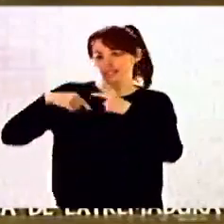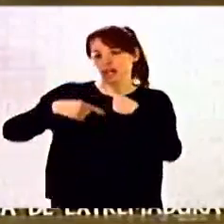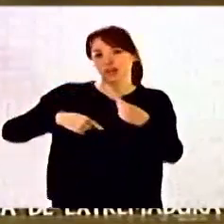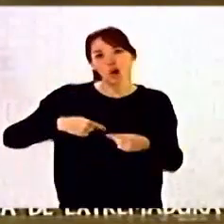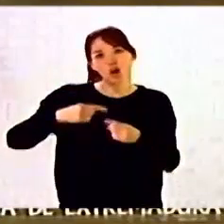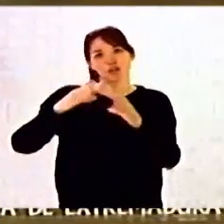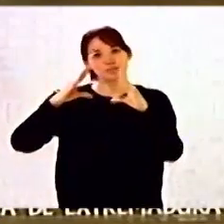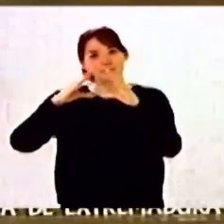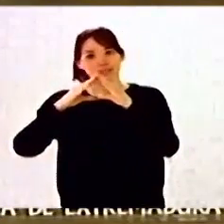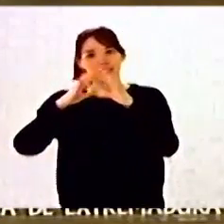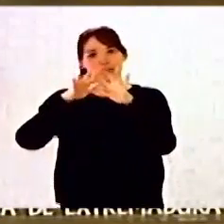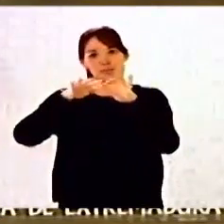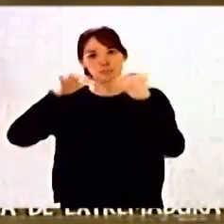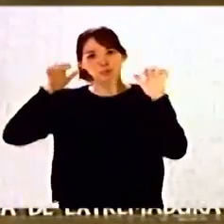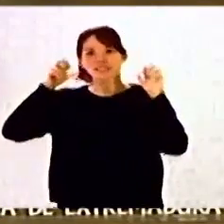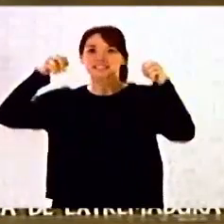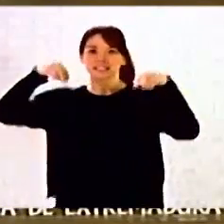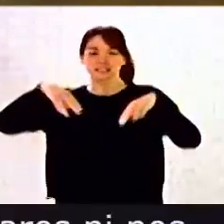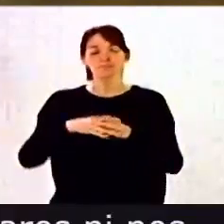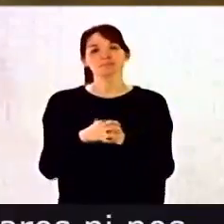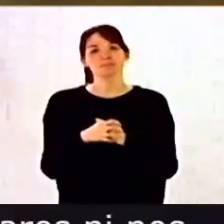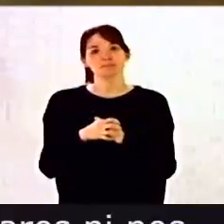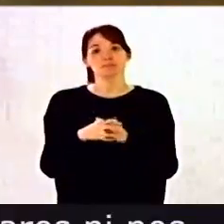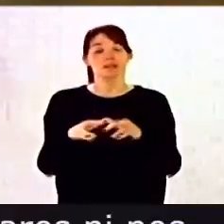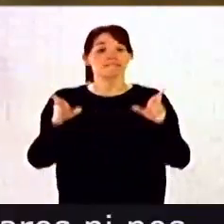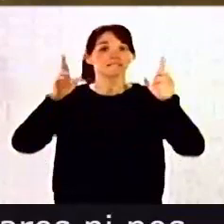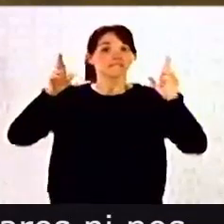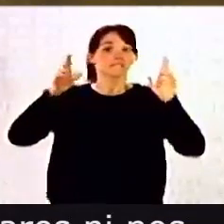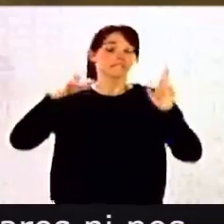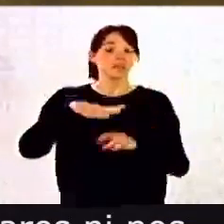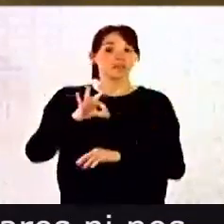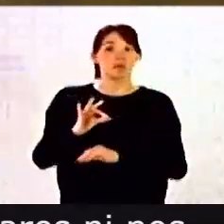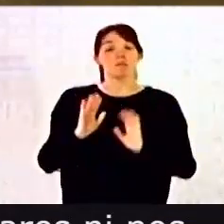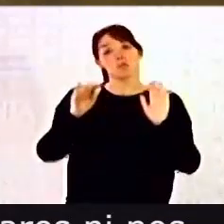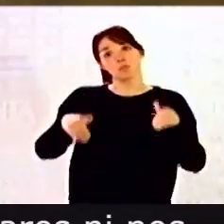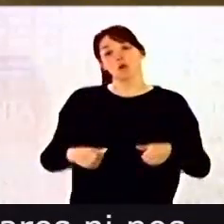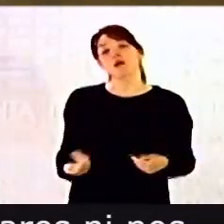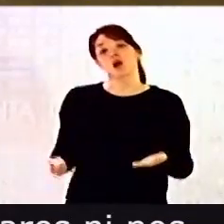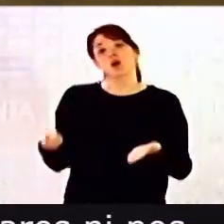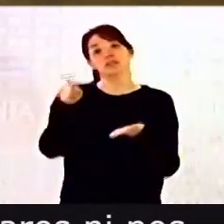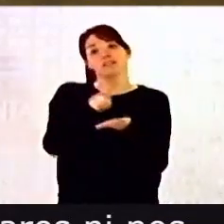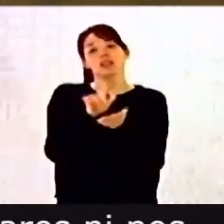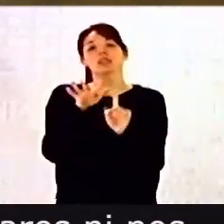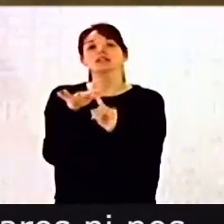reconocimiento que se merece. Esperemos que podamos recuperar